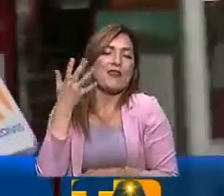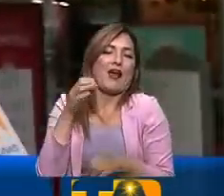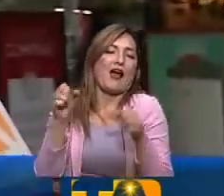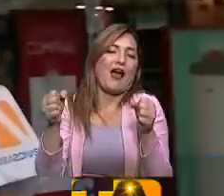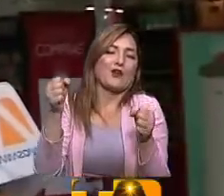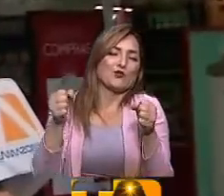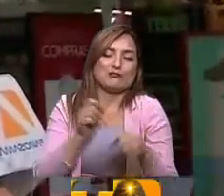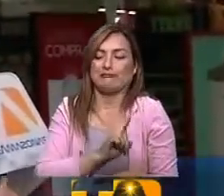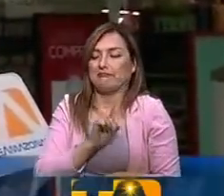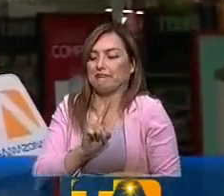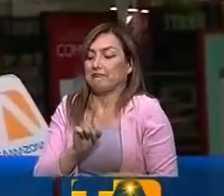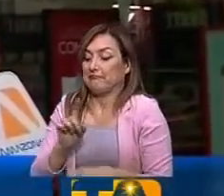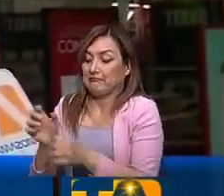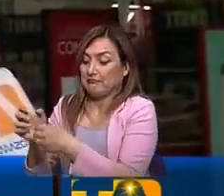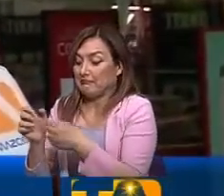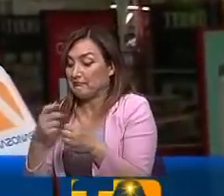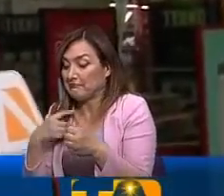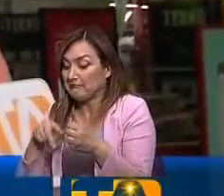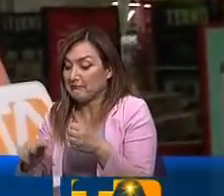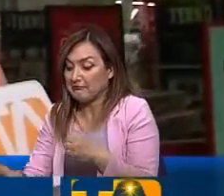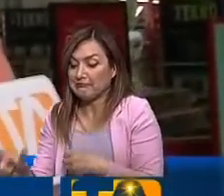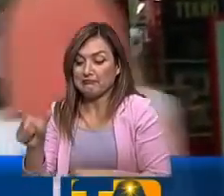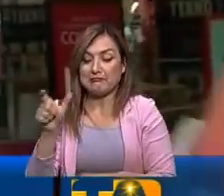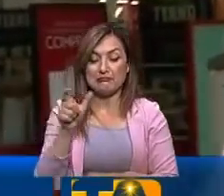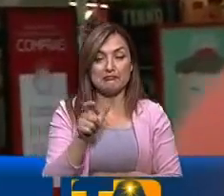problema al verlo